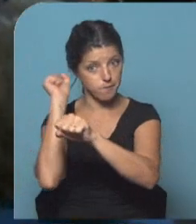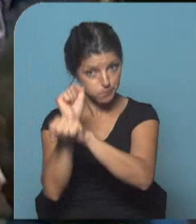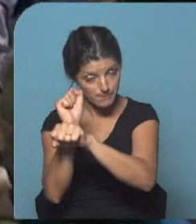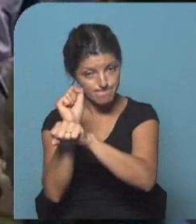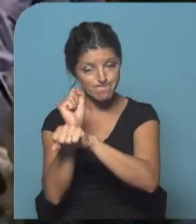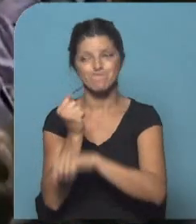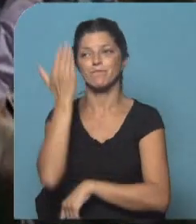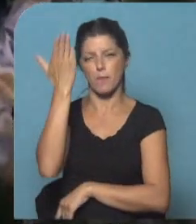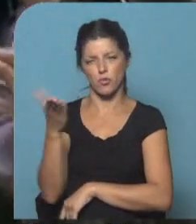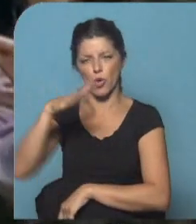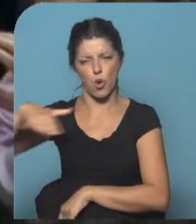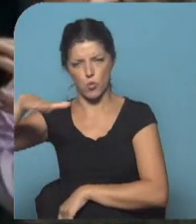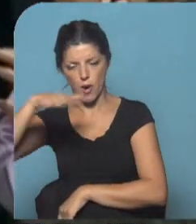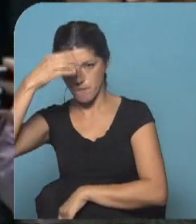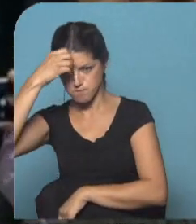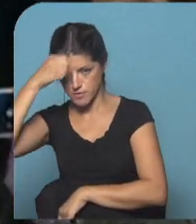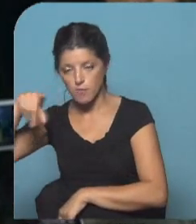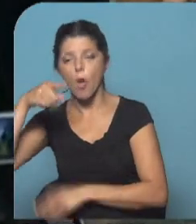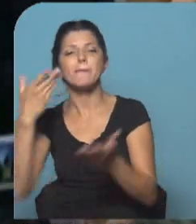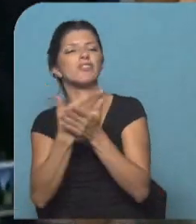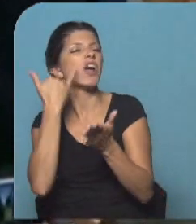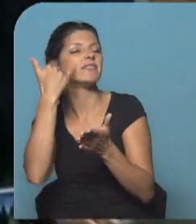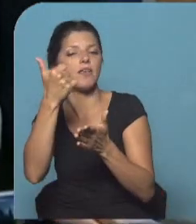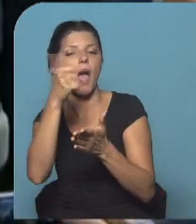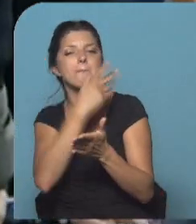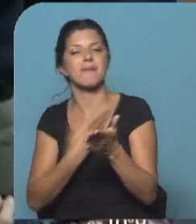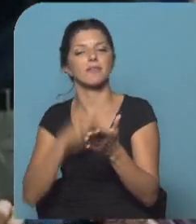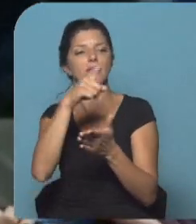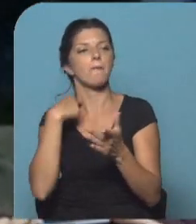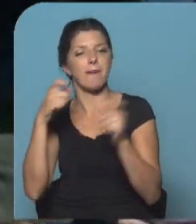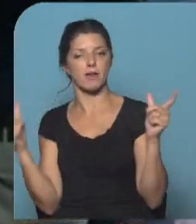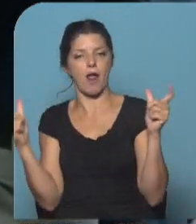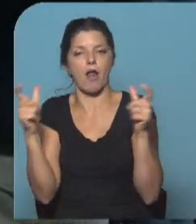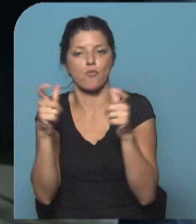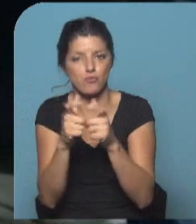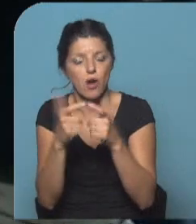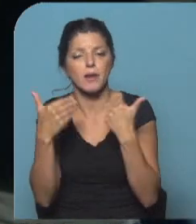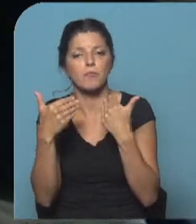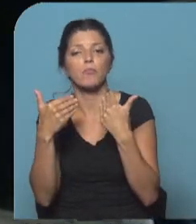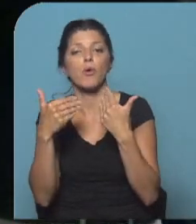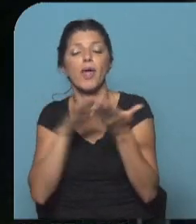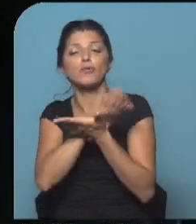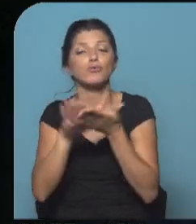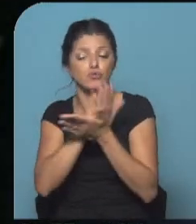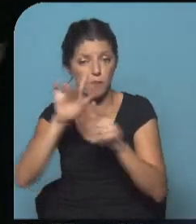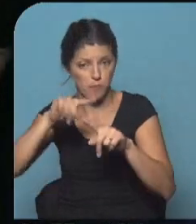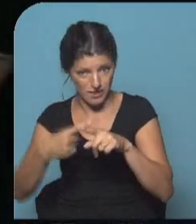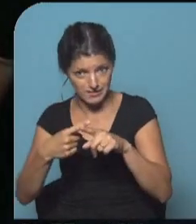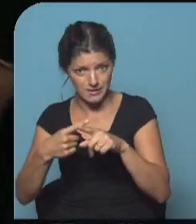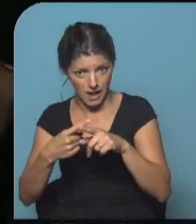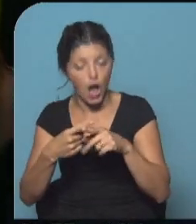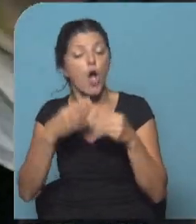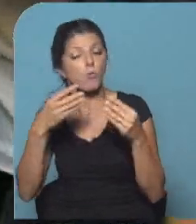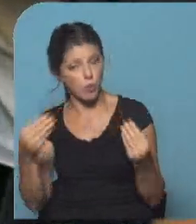desde Bruselas, pidió una reunión urgente con Mariano Rajoy para encontrar una salida política para Cataluña, instando al